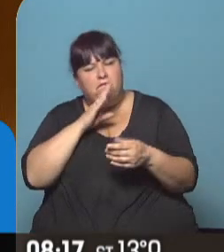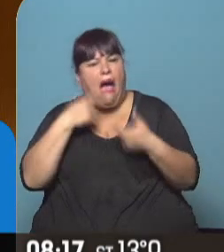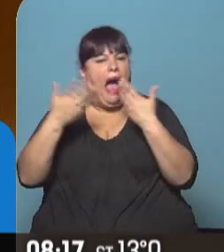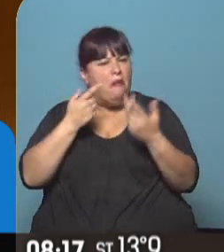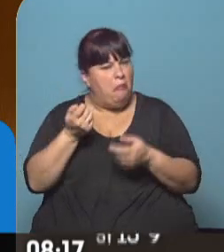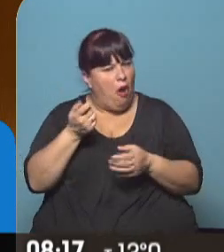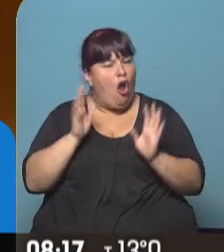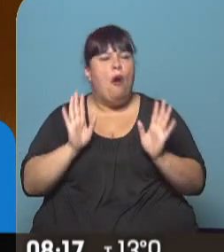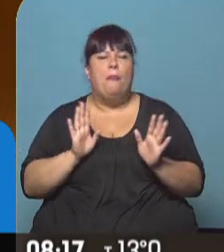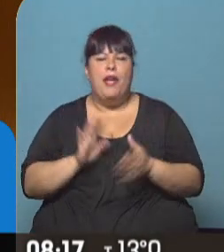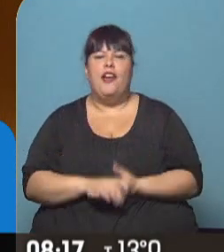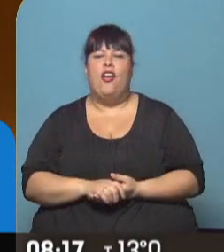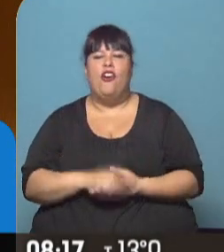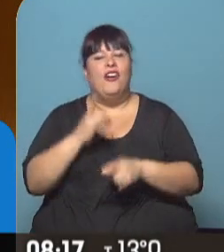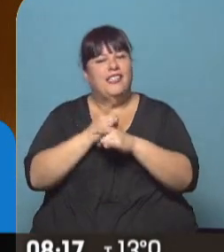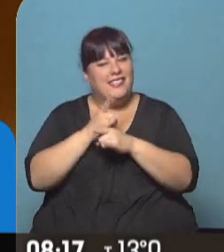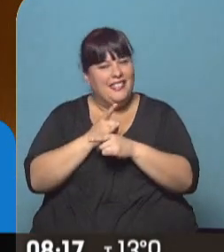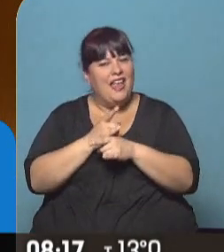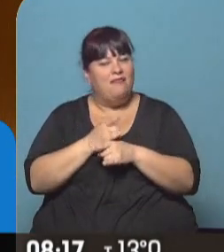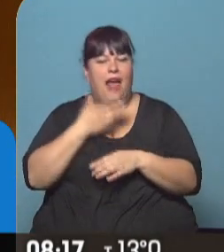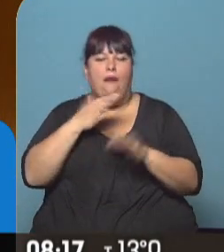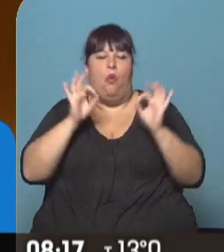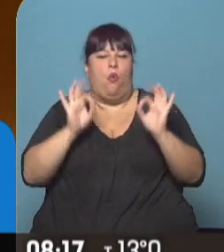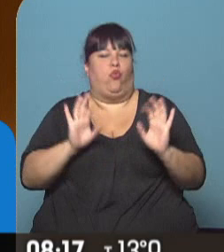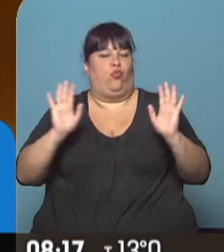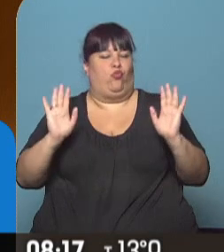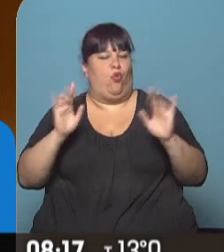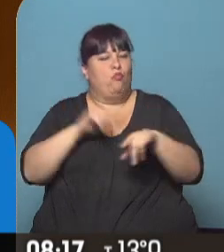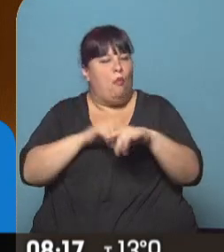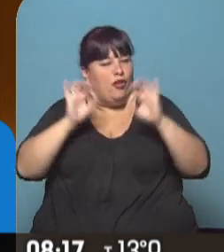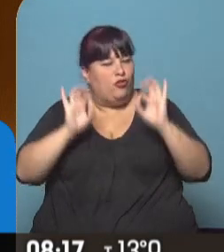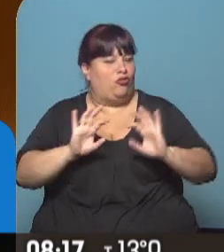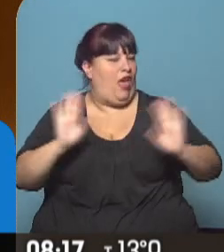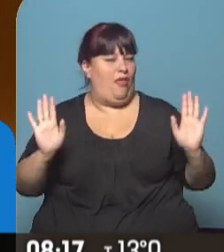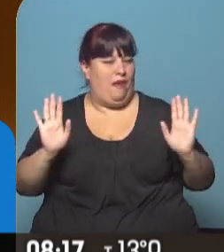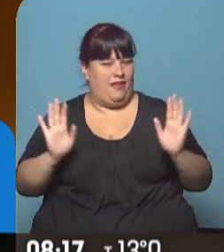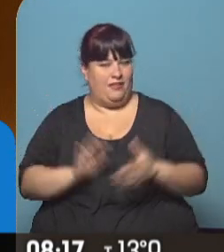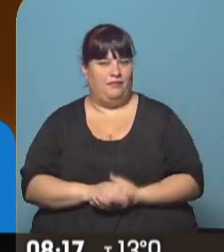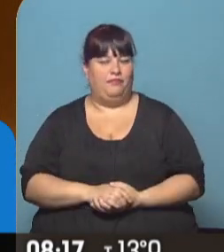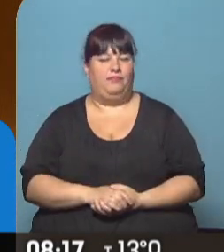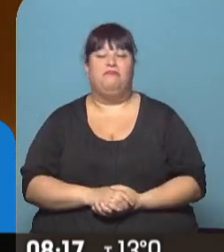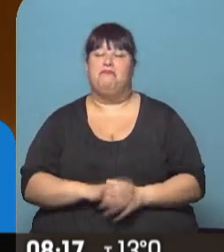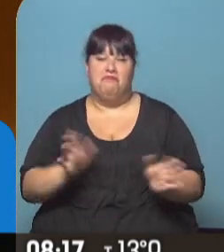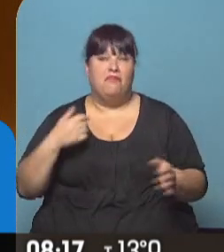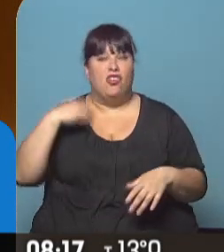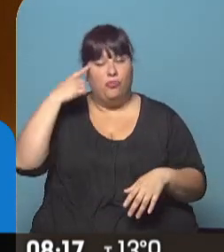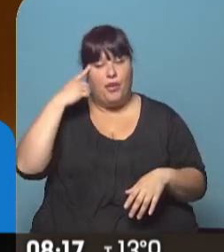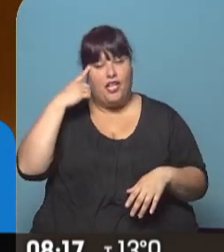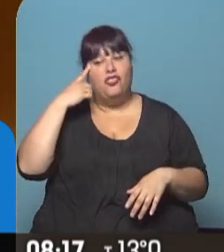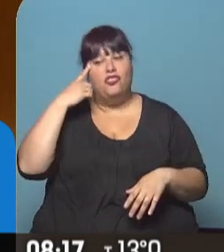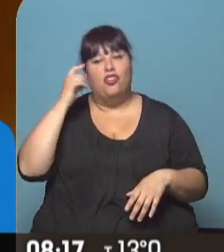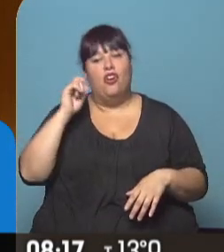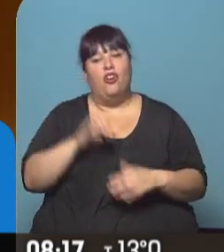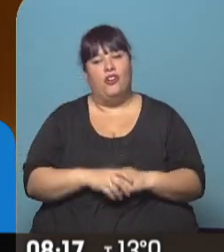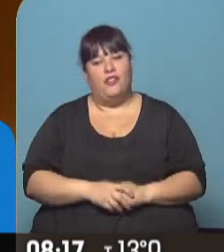pero siempre tenía la palabra justa y en el momento justo así que creo que hemos